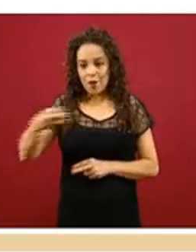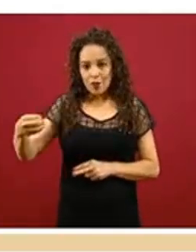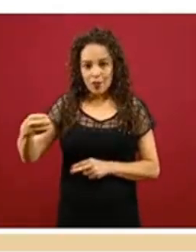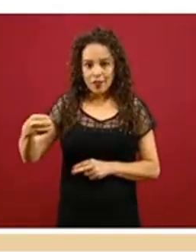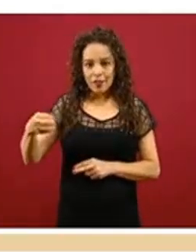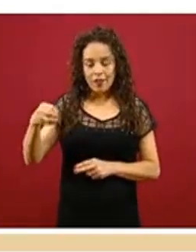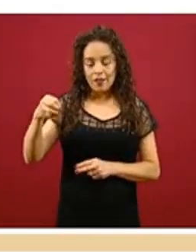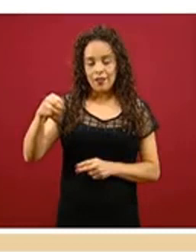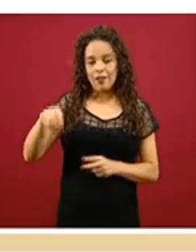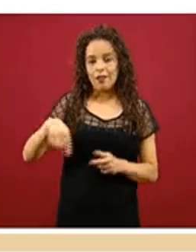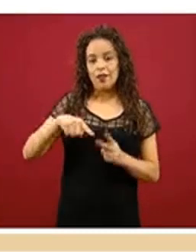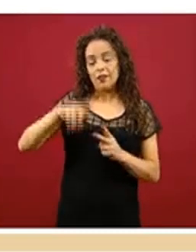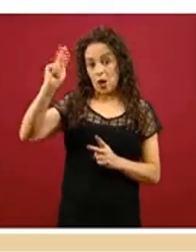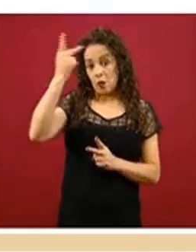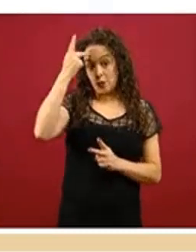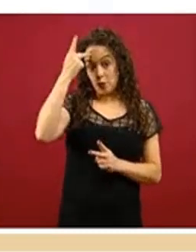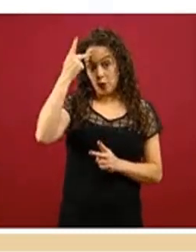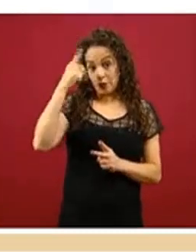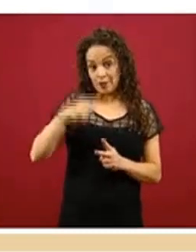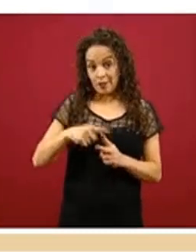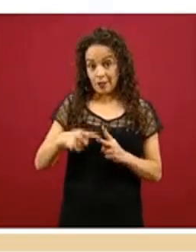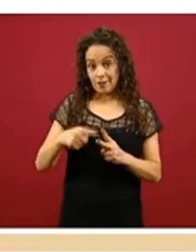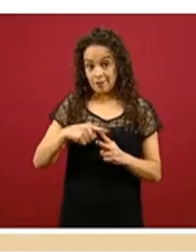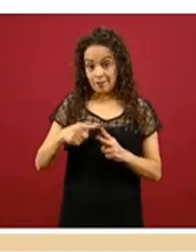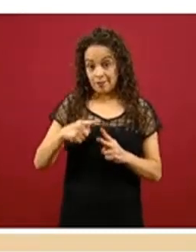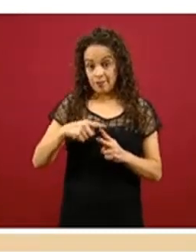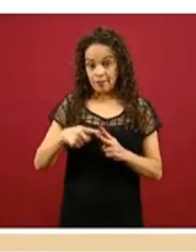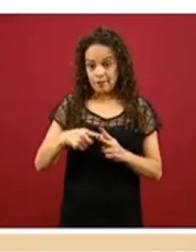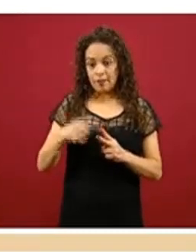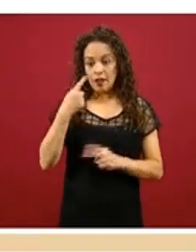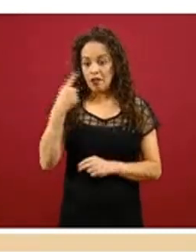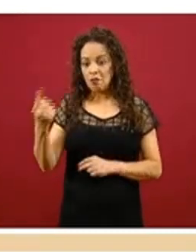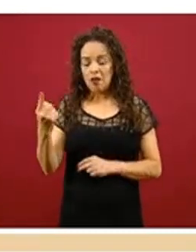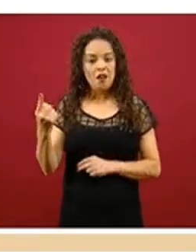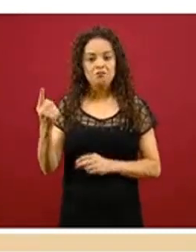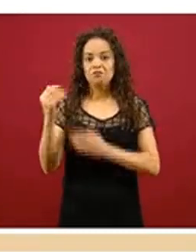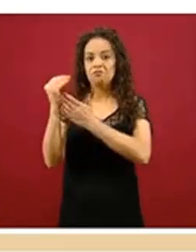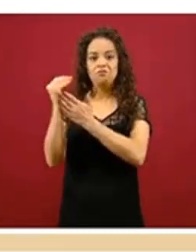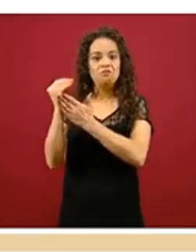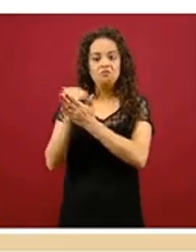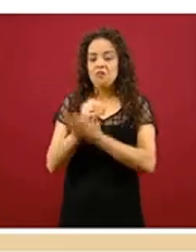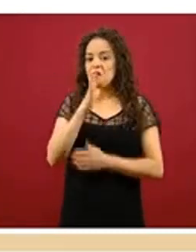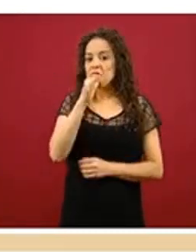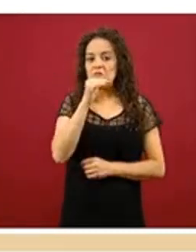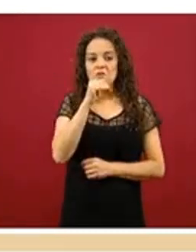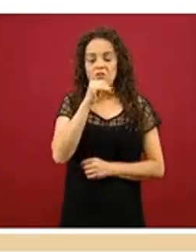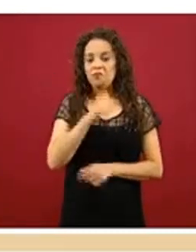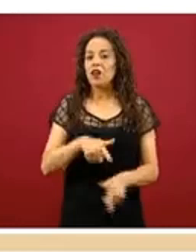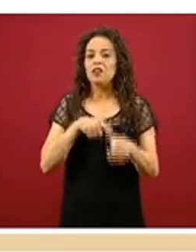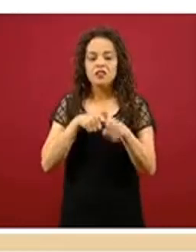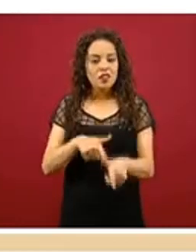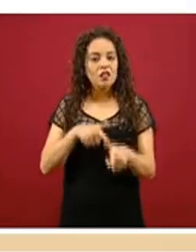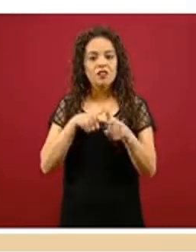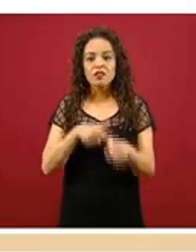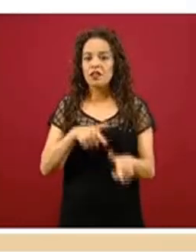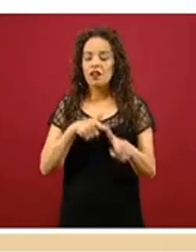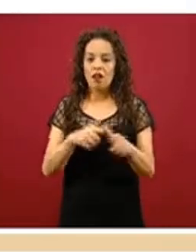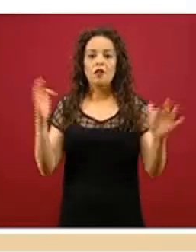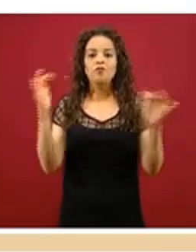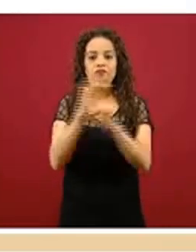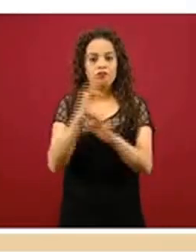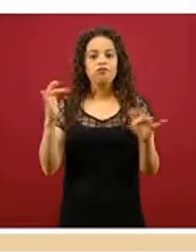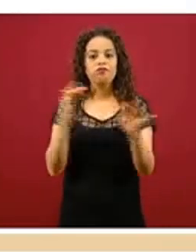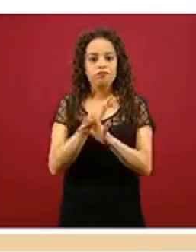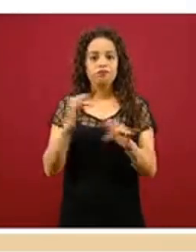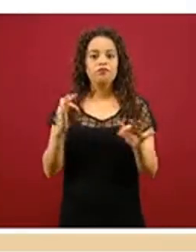alfabético, San Luis Potosí no ha disminuido su movilidad a menos del 50%.